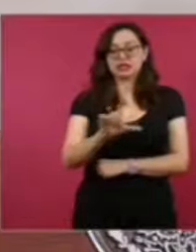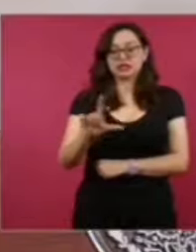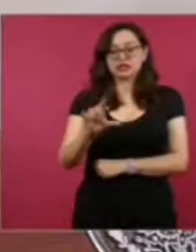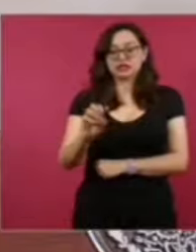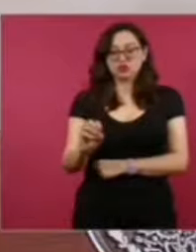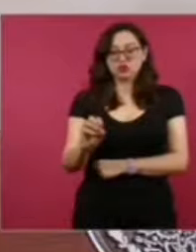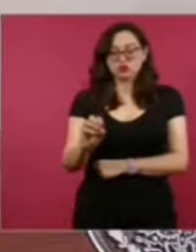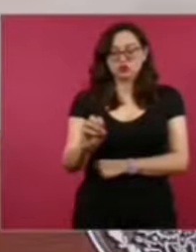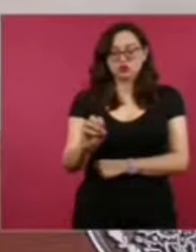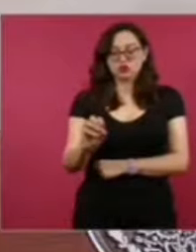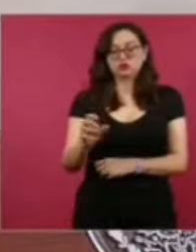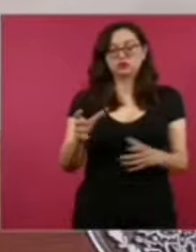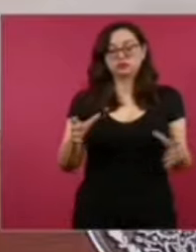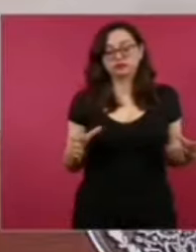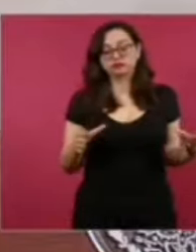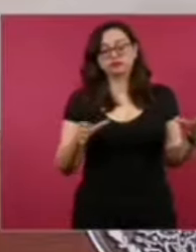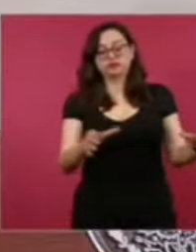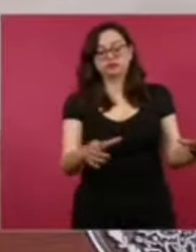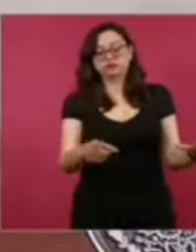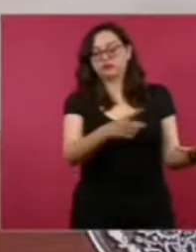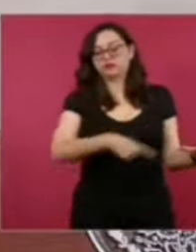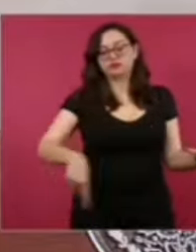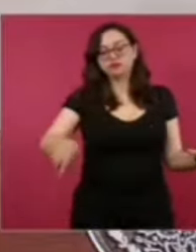estos achichincles